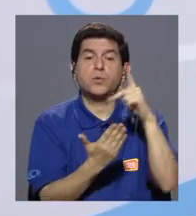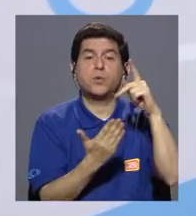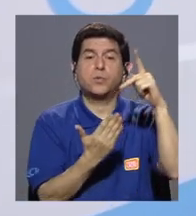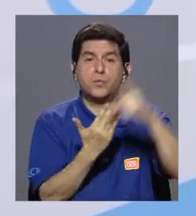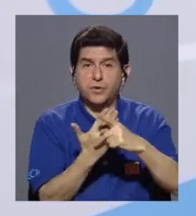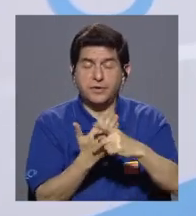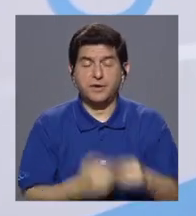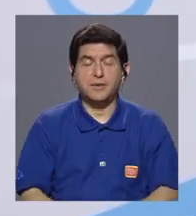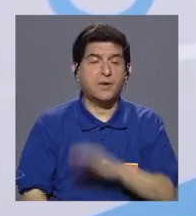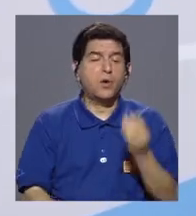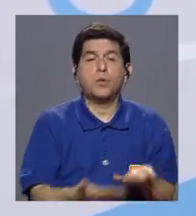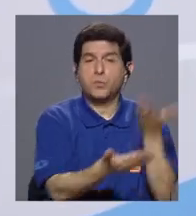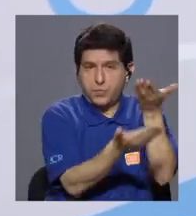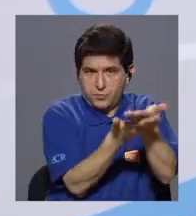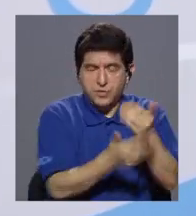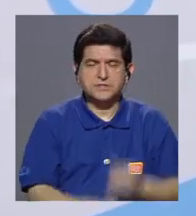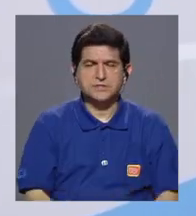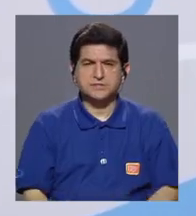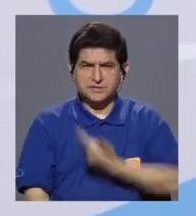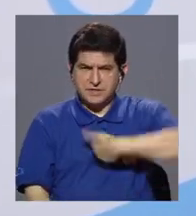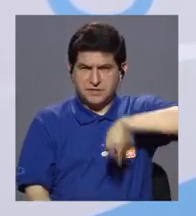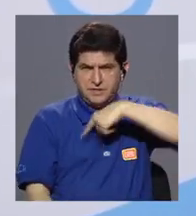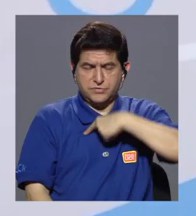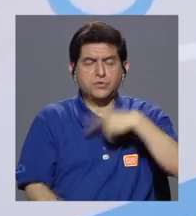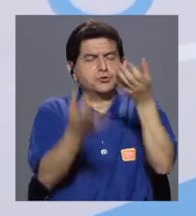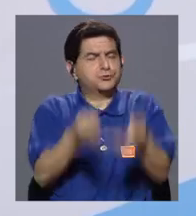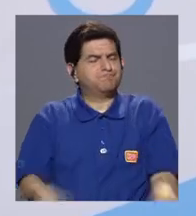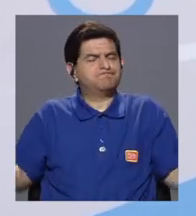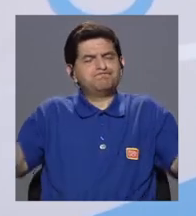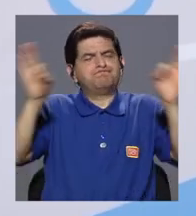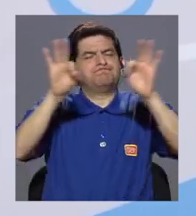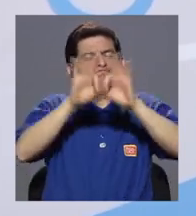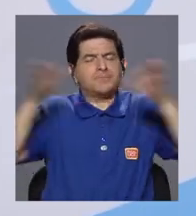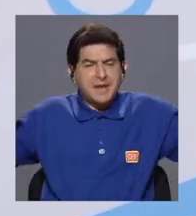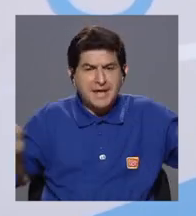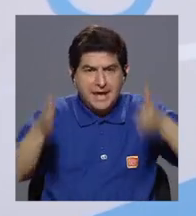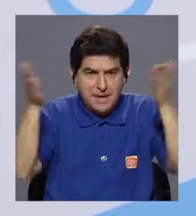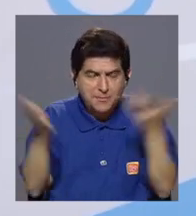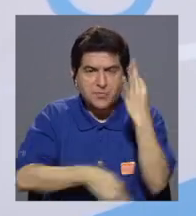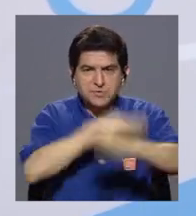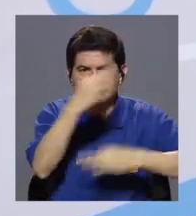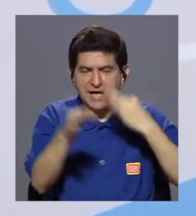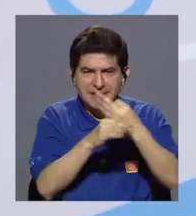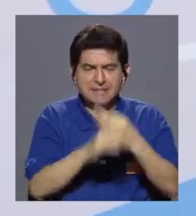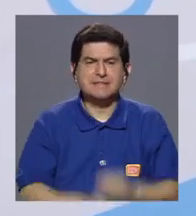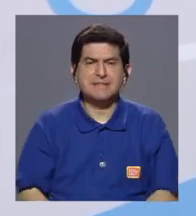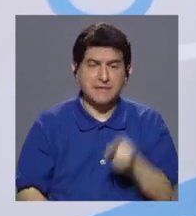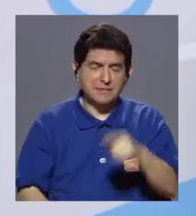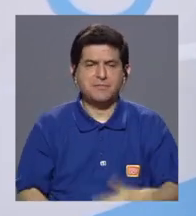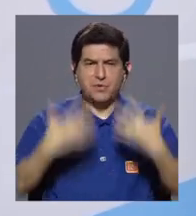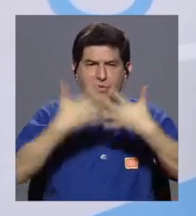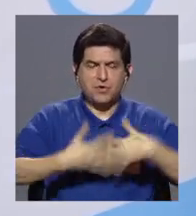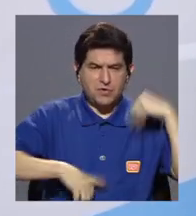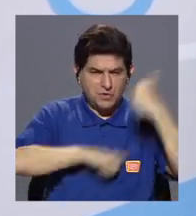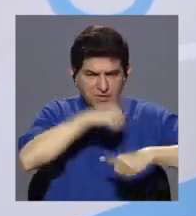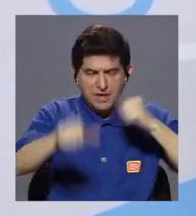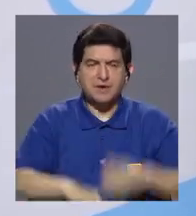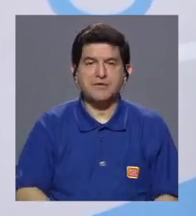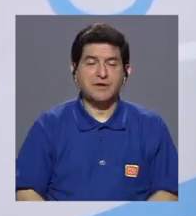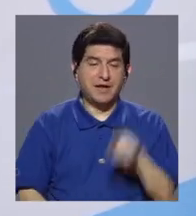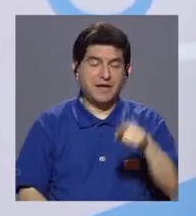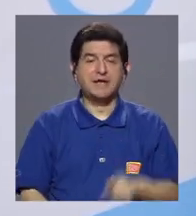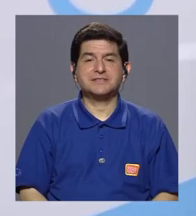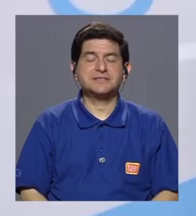propuesta entonces para nosotros es absolutamente fundamental impulsar este tipo de emprendimiento conocido internacionalmente como